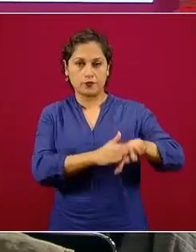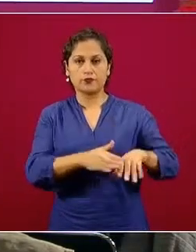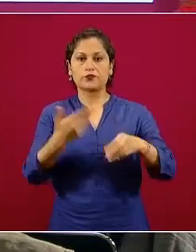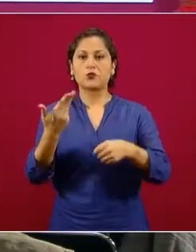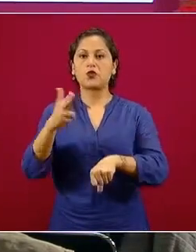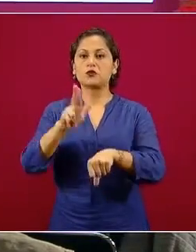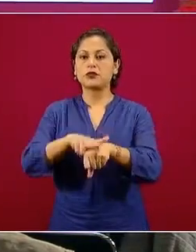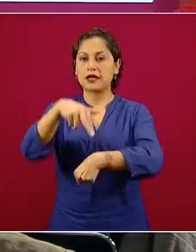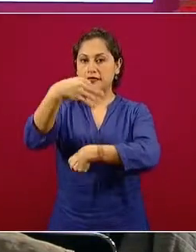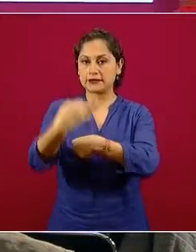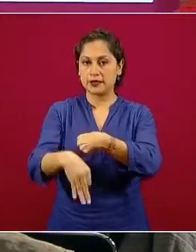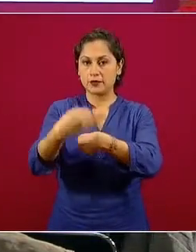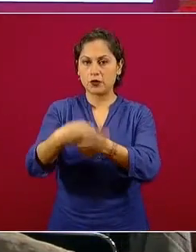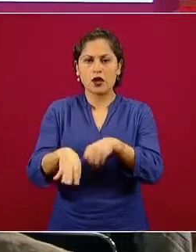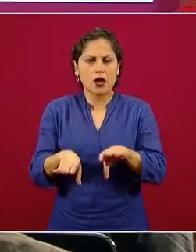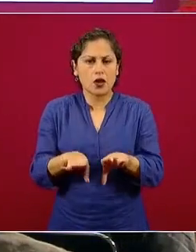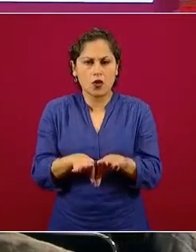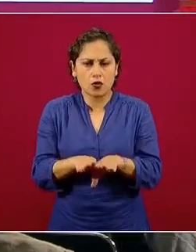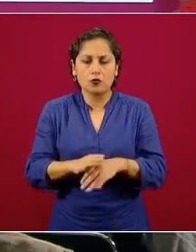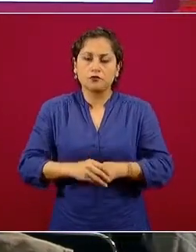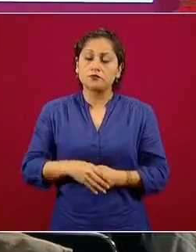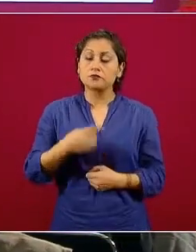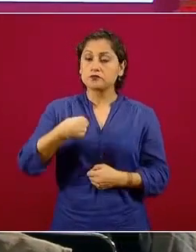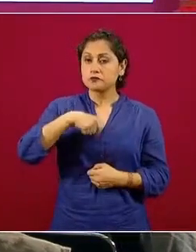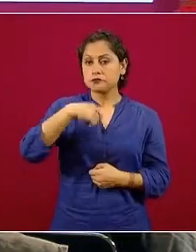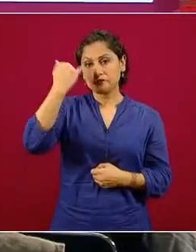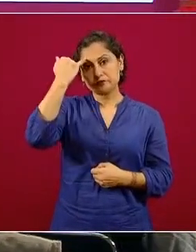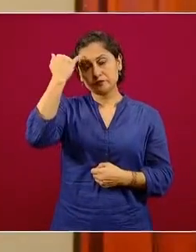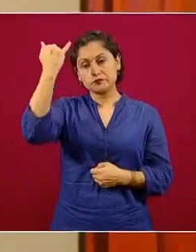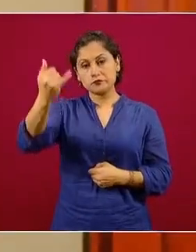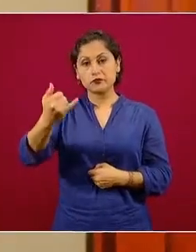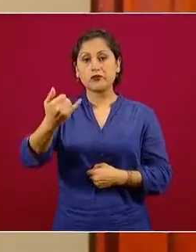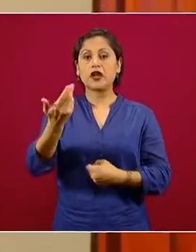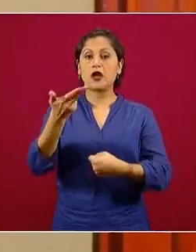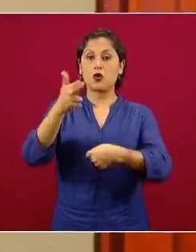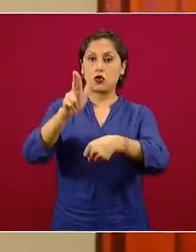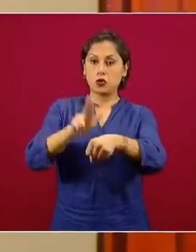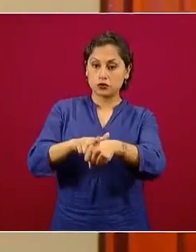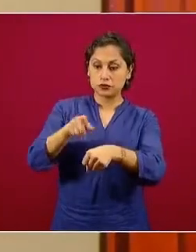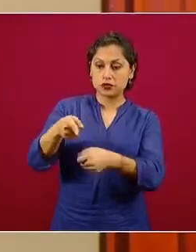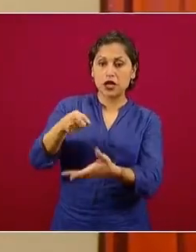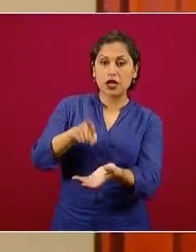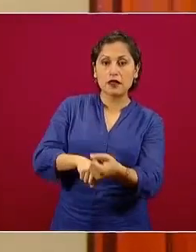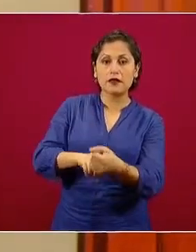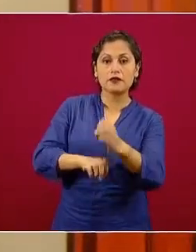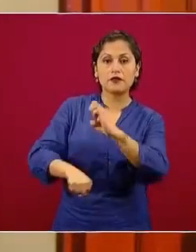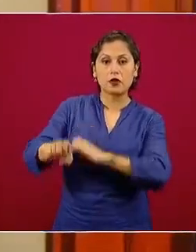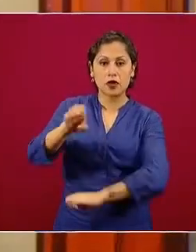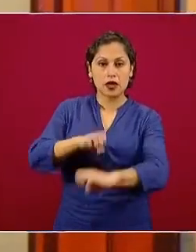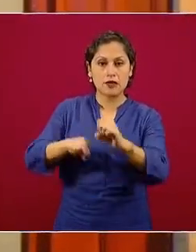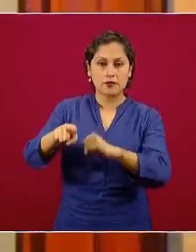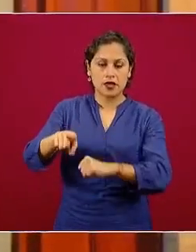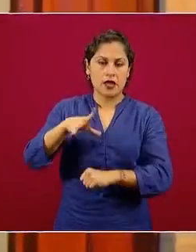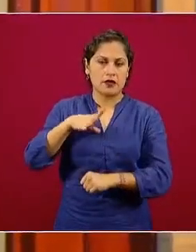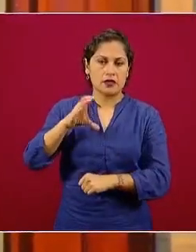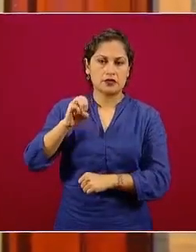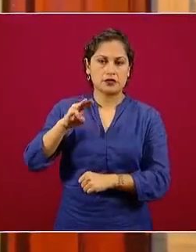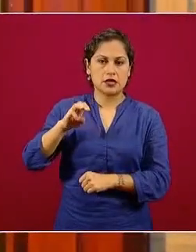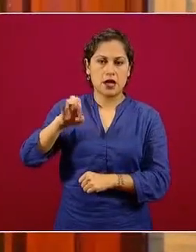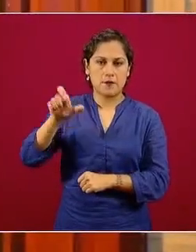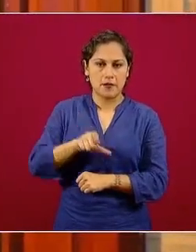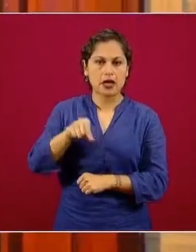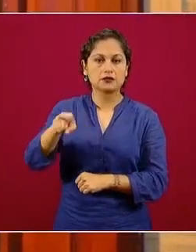fue tomar un modelo de hospital temporal que tenía una empresa muy grande conocida que es cemex y